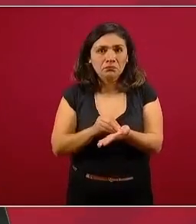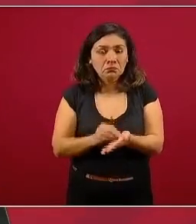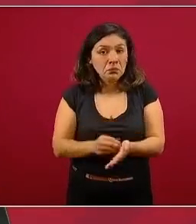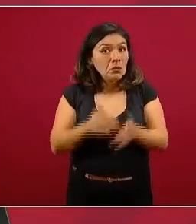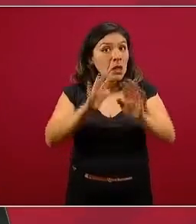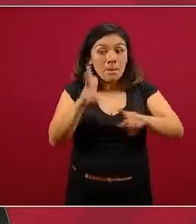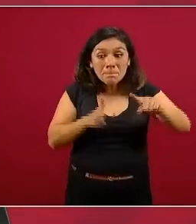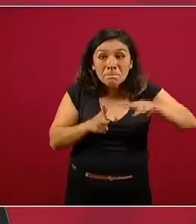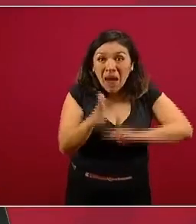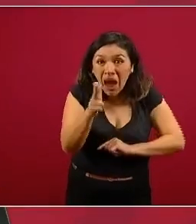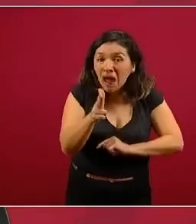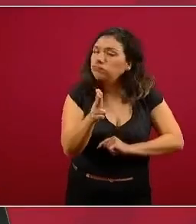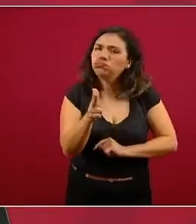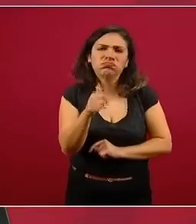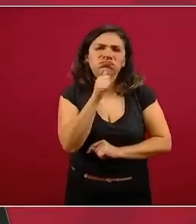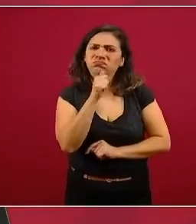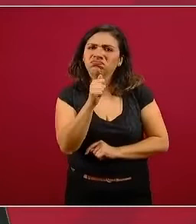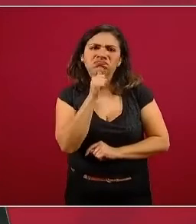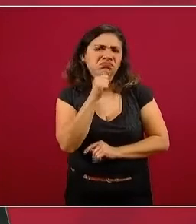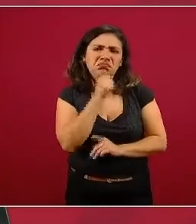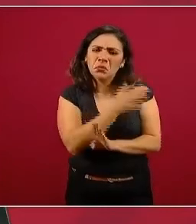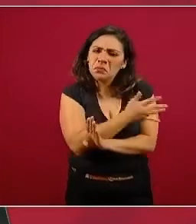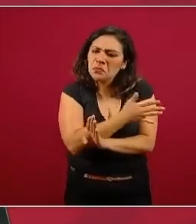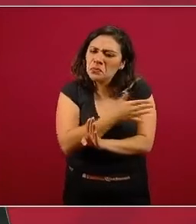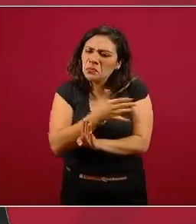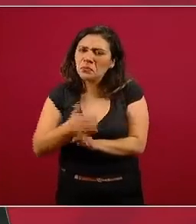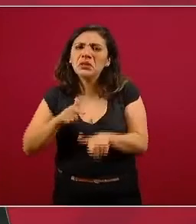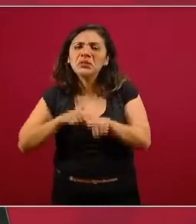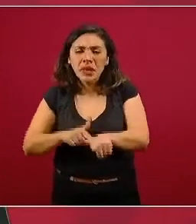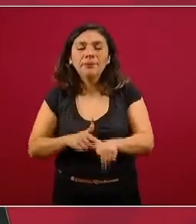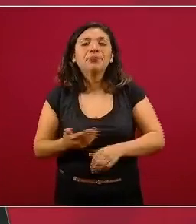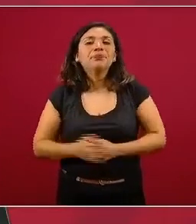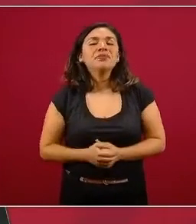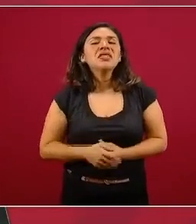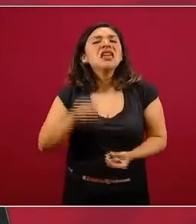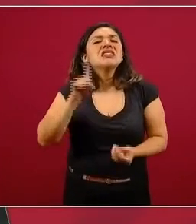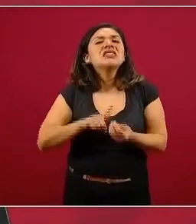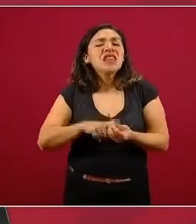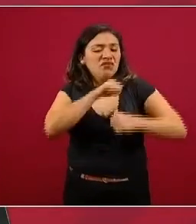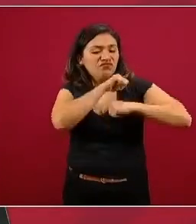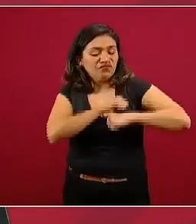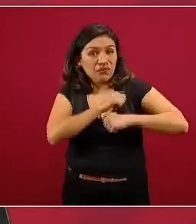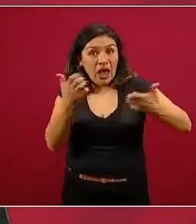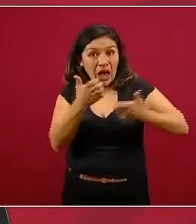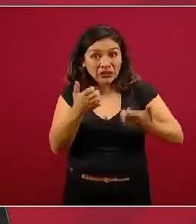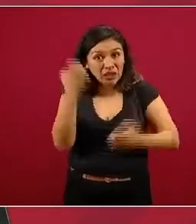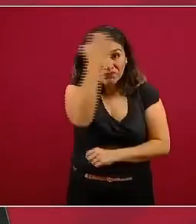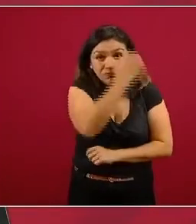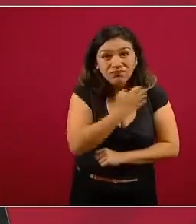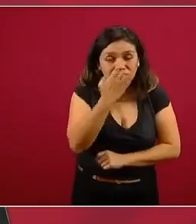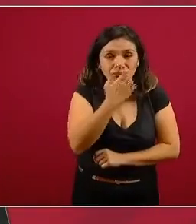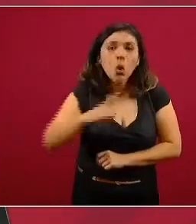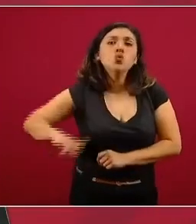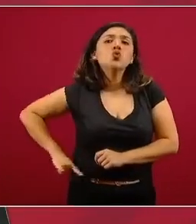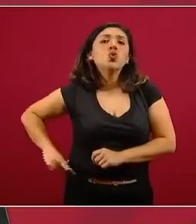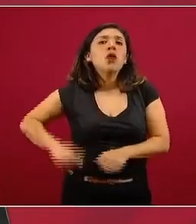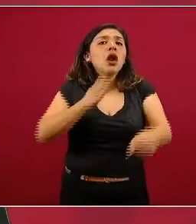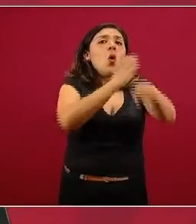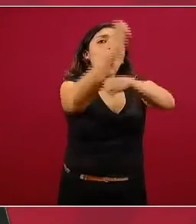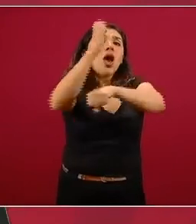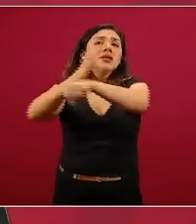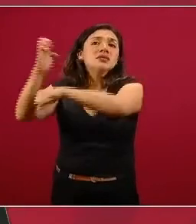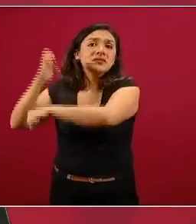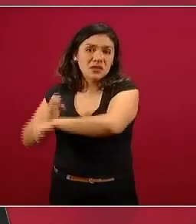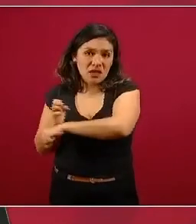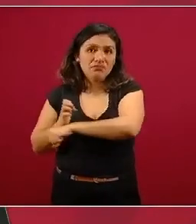se ha interrumpido esta intervención. ¿De quién depende la ejecución de esta intervención? De los gobiernos estatales.